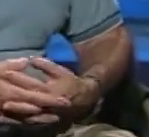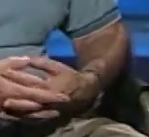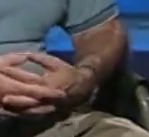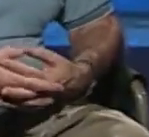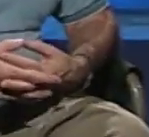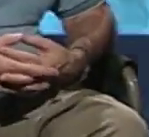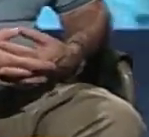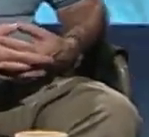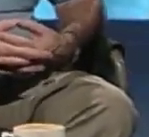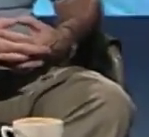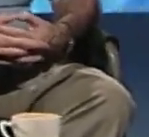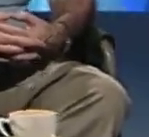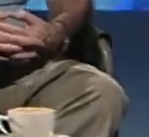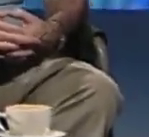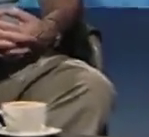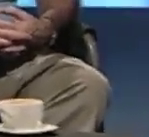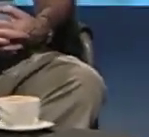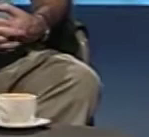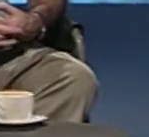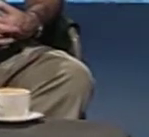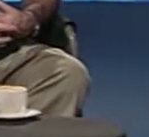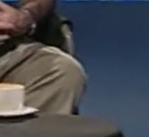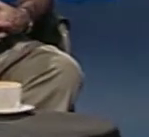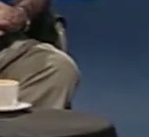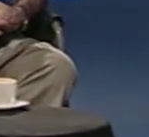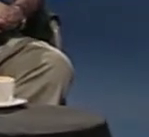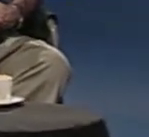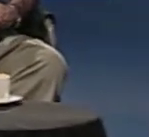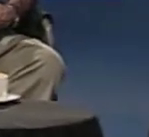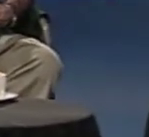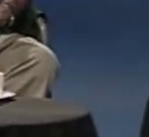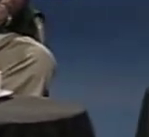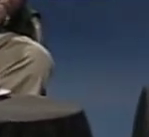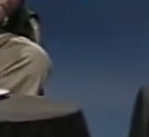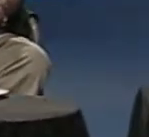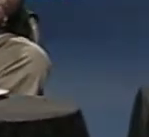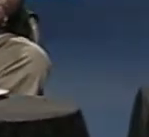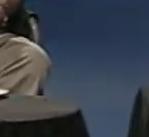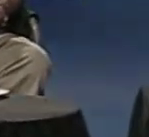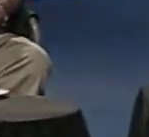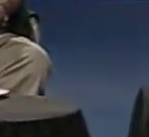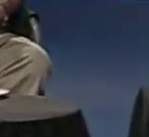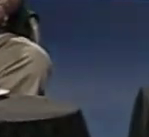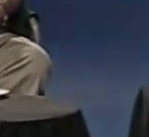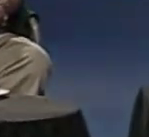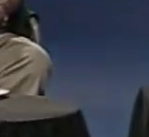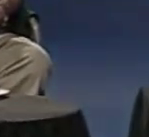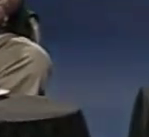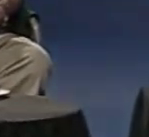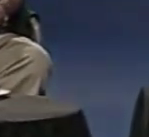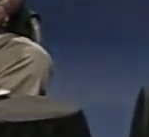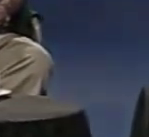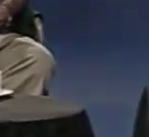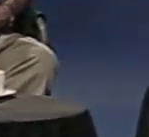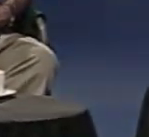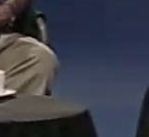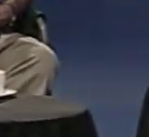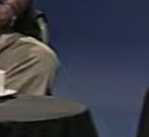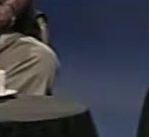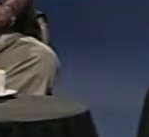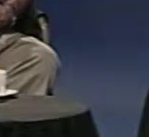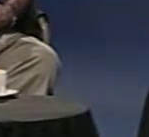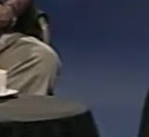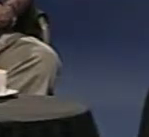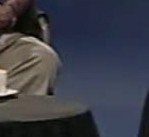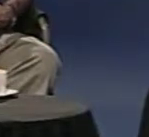Exacto. Sí, claro. No sabía. Sí. Entonces, digamos, hoy en día yo no separo las dos cosas, sino que sé conscientemente que